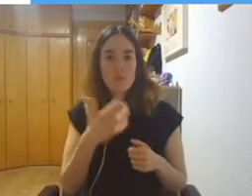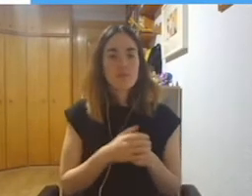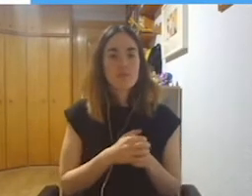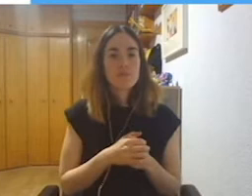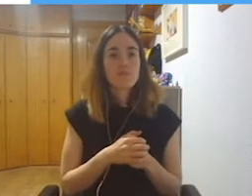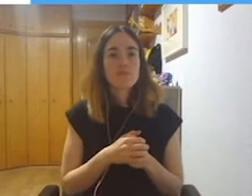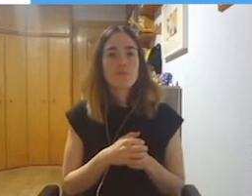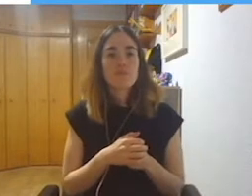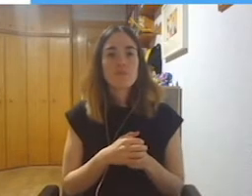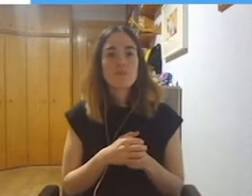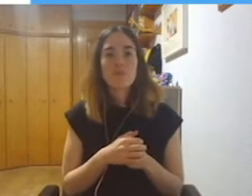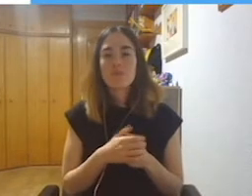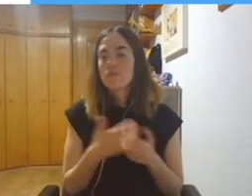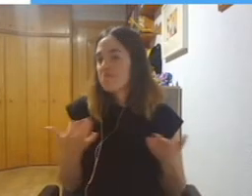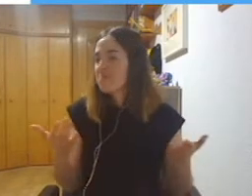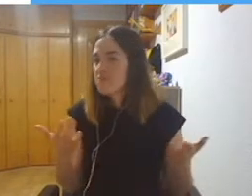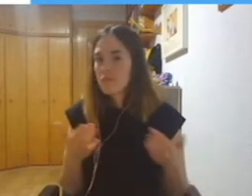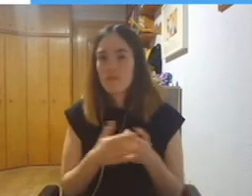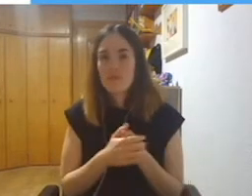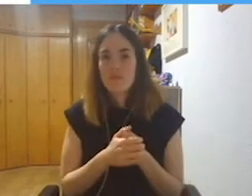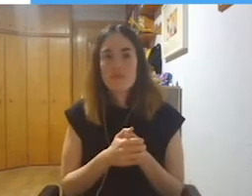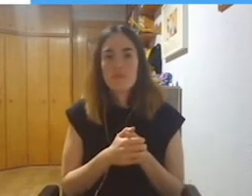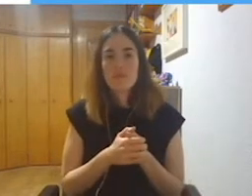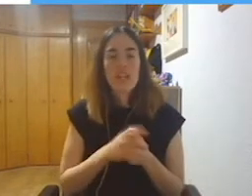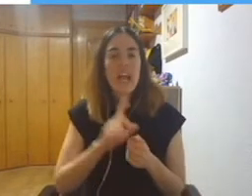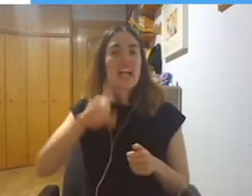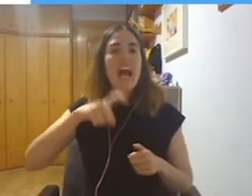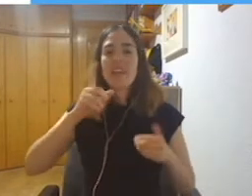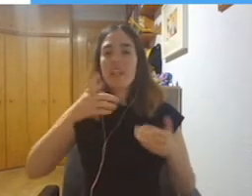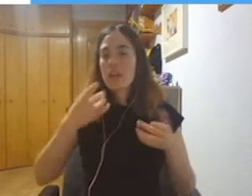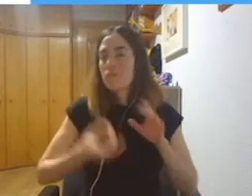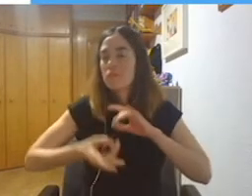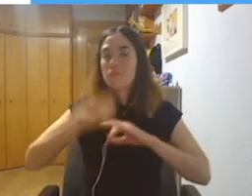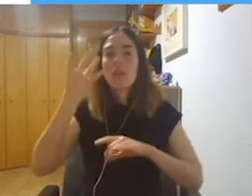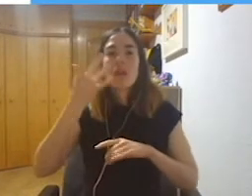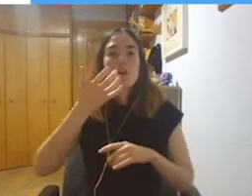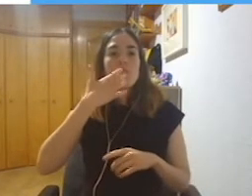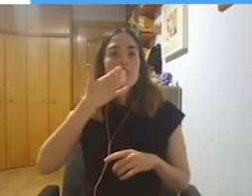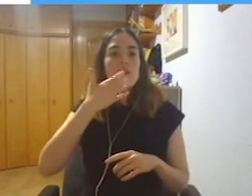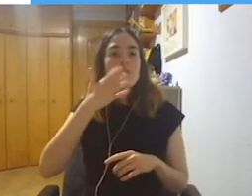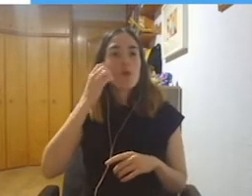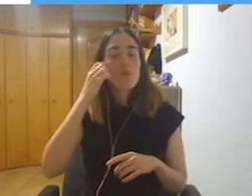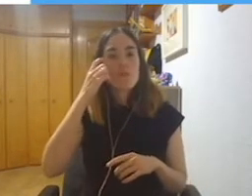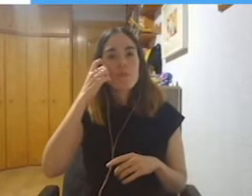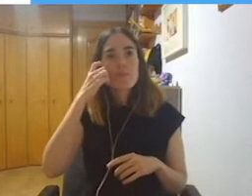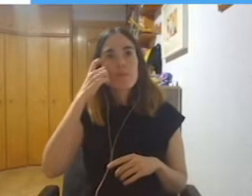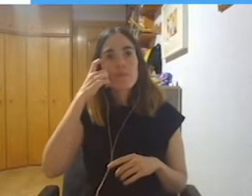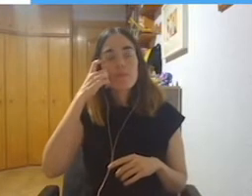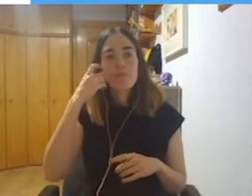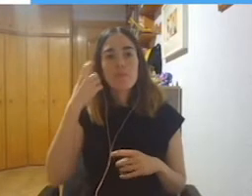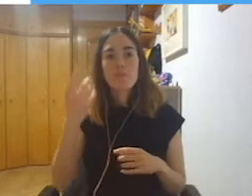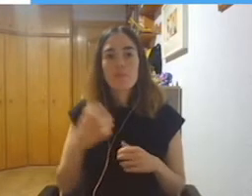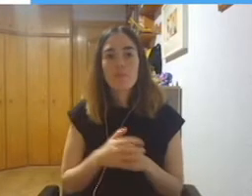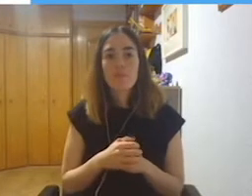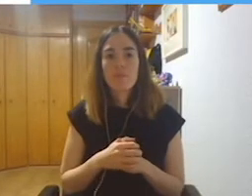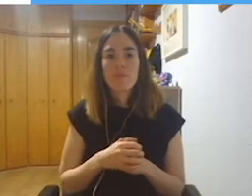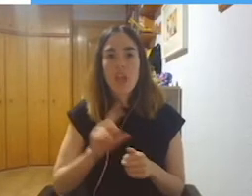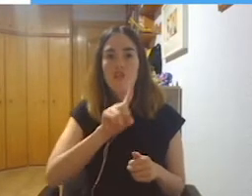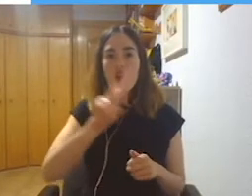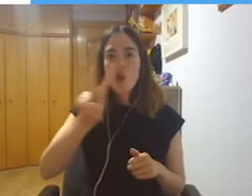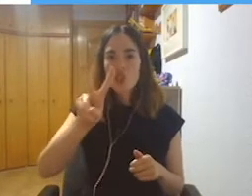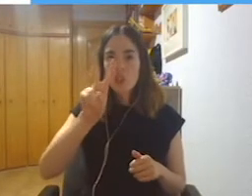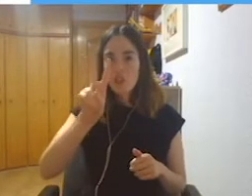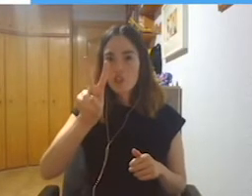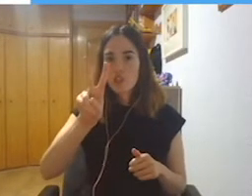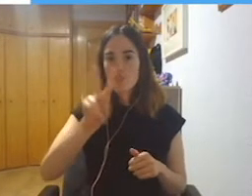por ejemplo, por poner una cadena al azar, la cadena, la